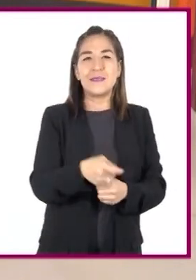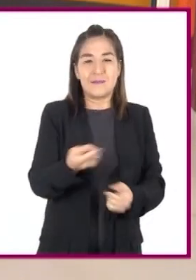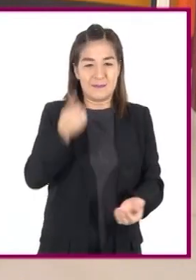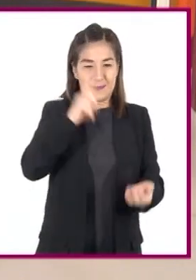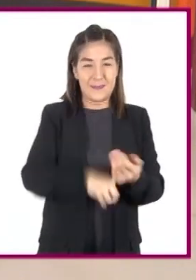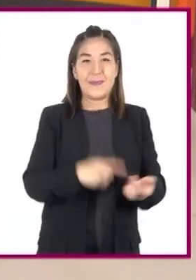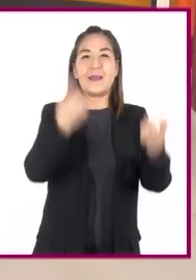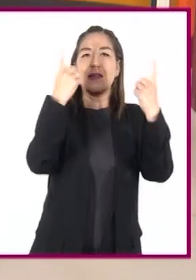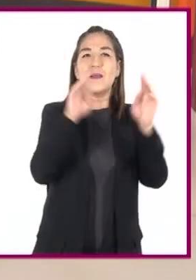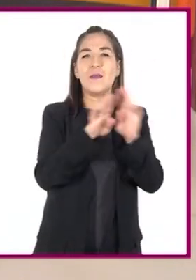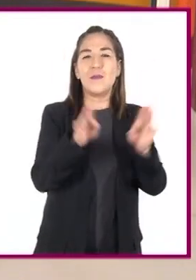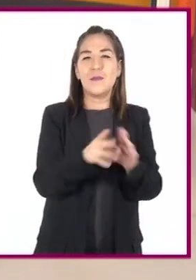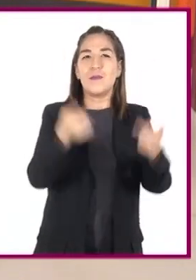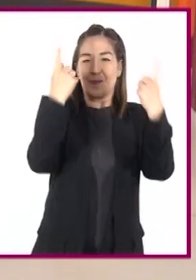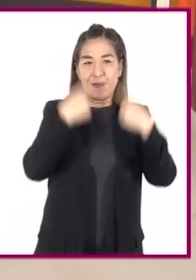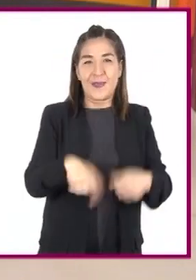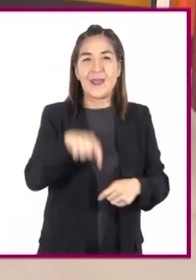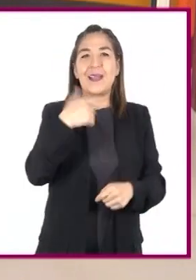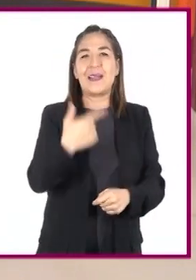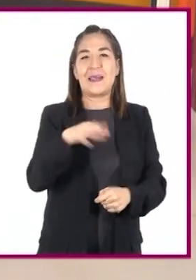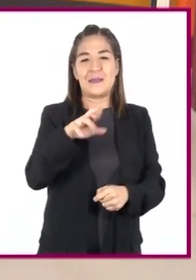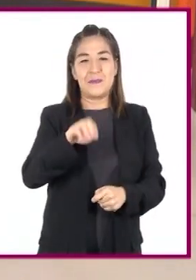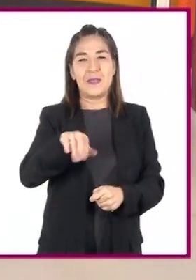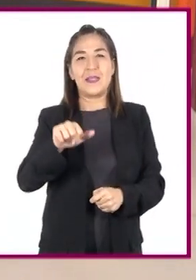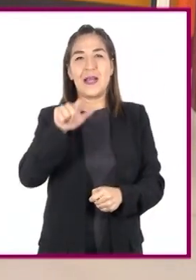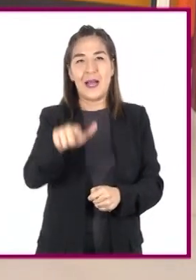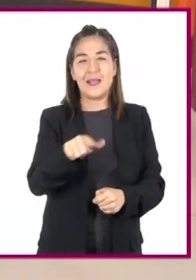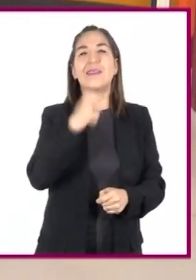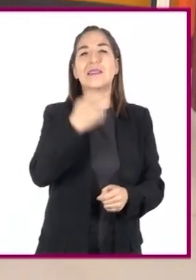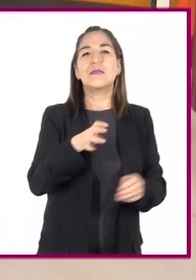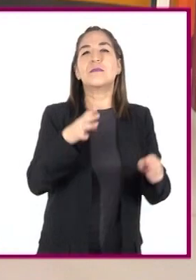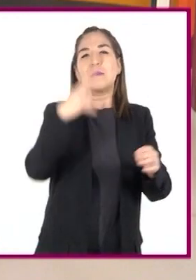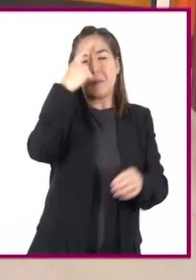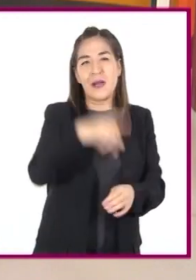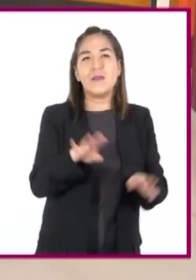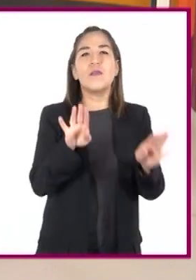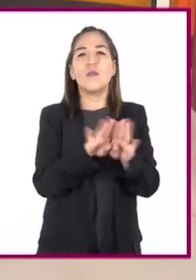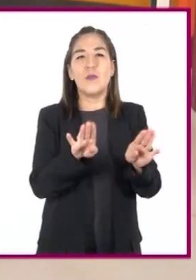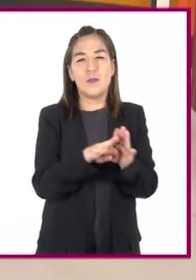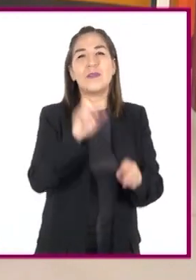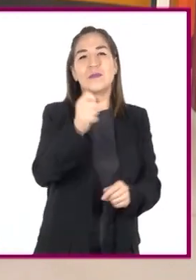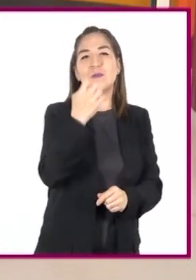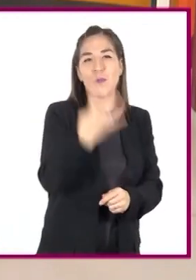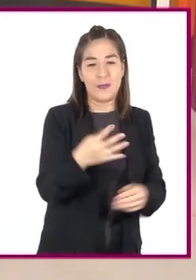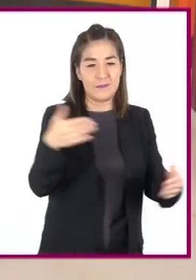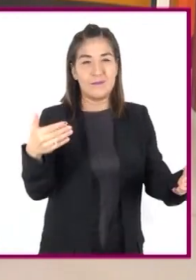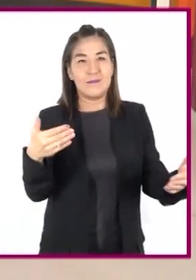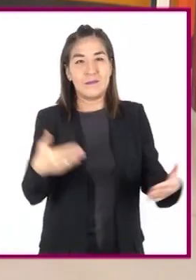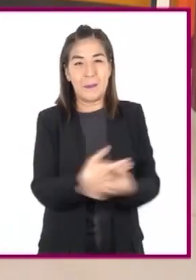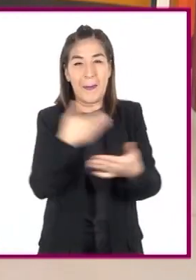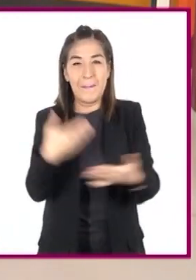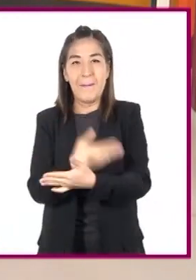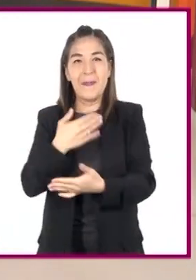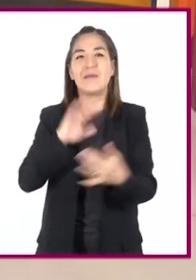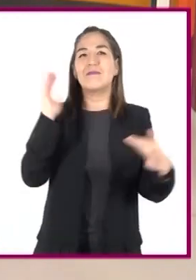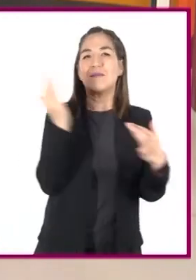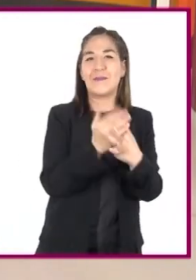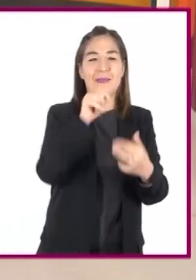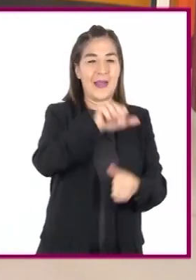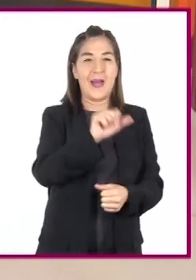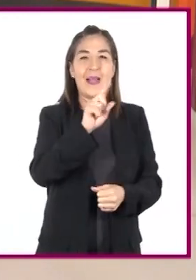células germinales diploides para obtener 4 células con la mitad de la información